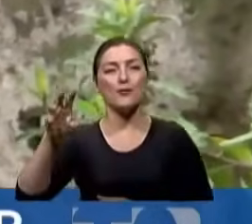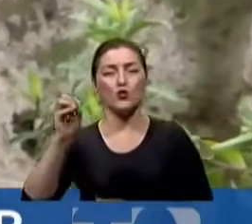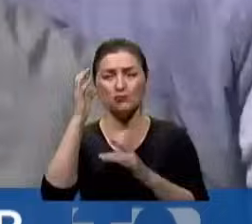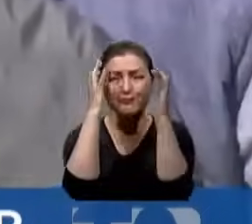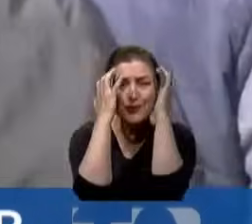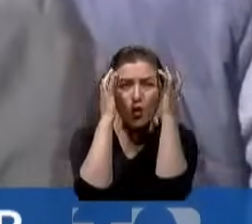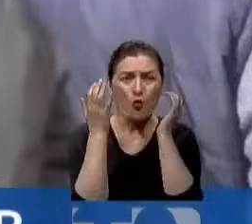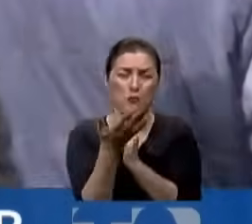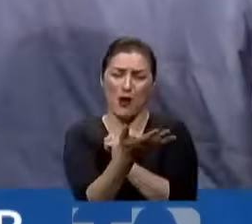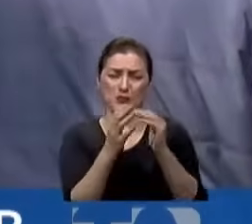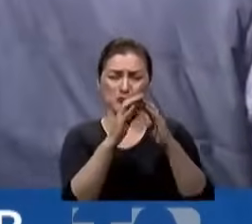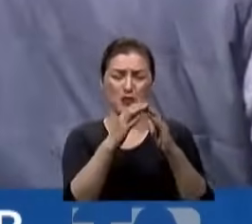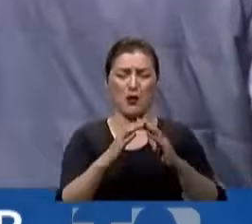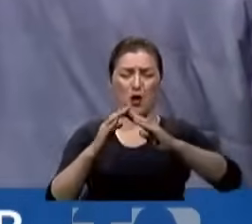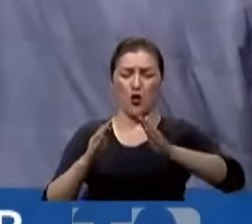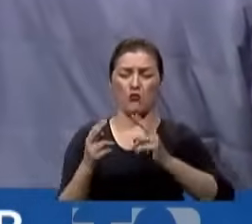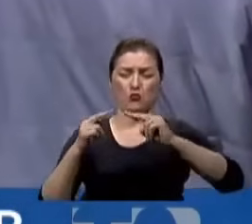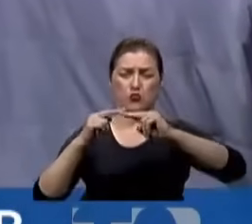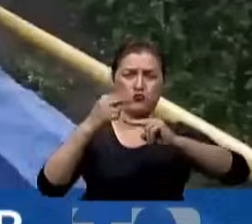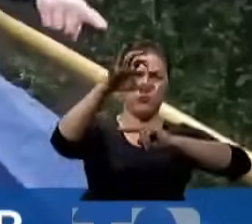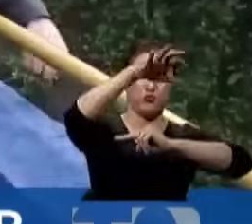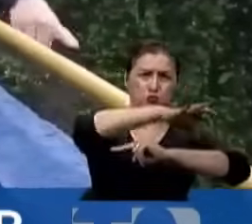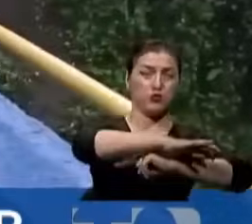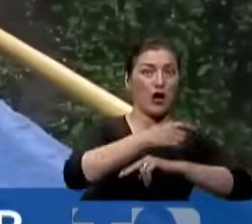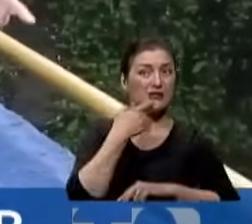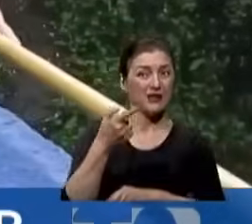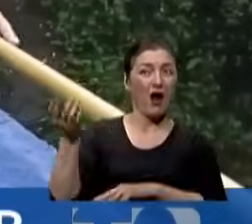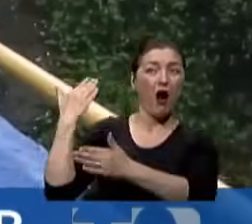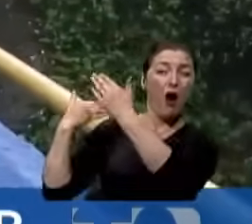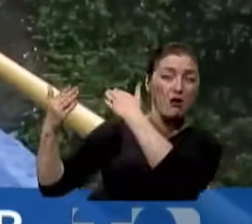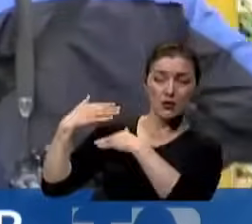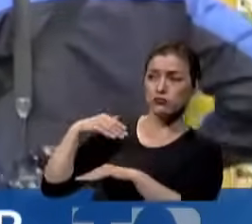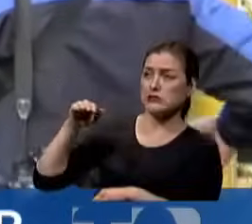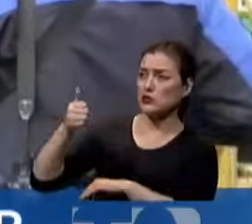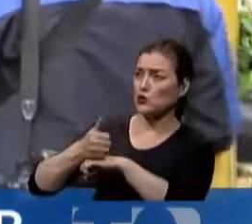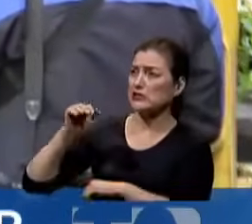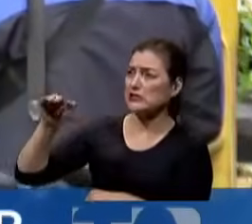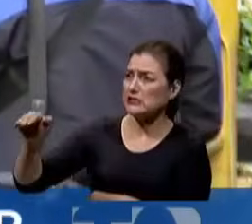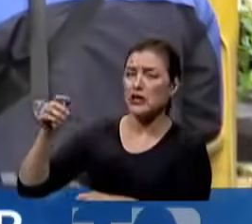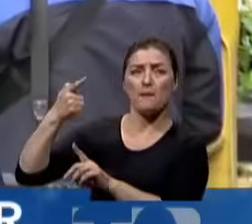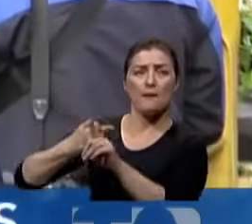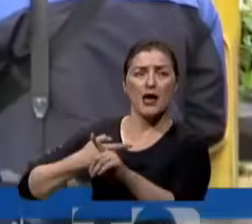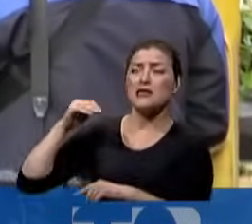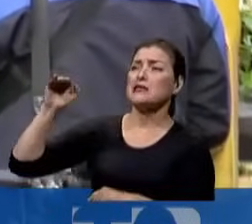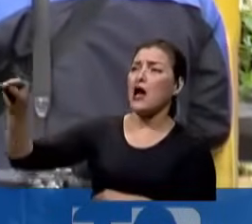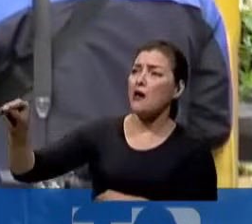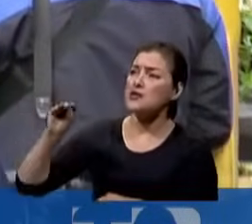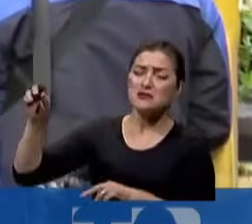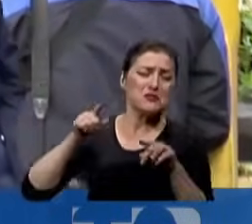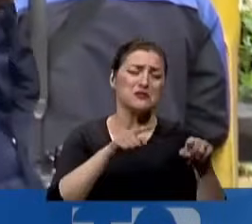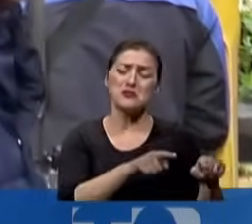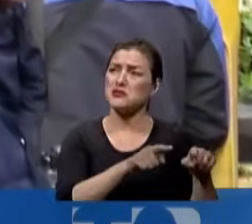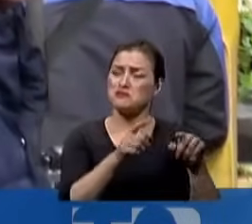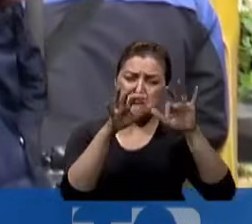sector. Aseguran que advirtieron a las autoridades en varias ocasiones lo que ahí podría pasar. Hace meses que venimos advirtiéndole